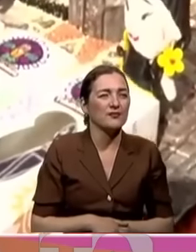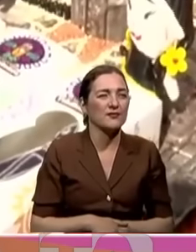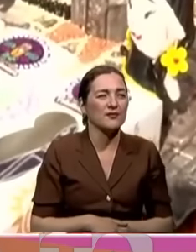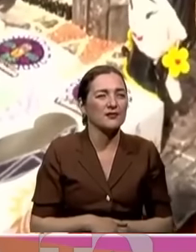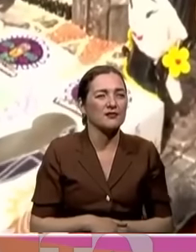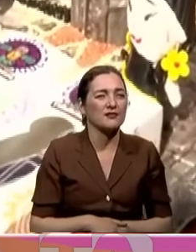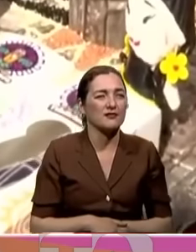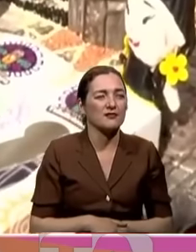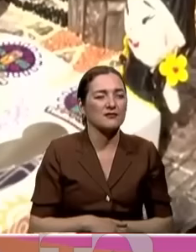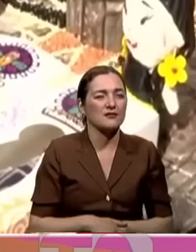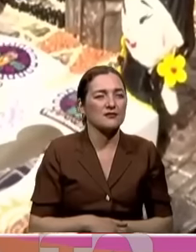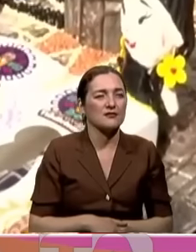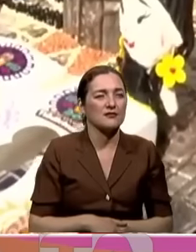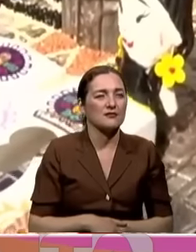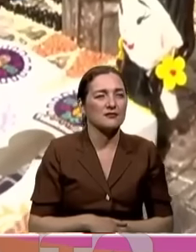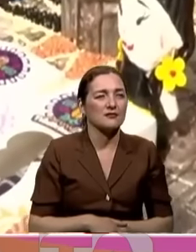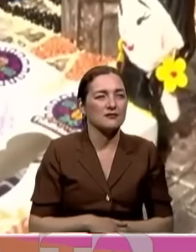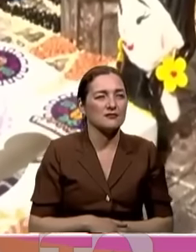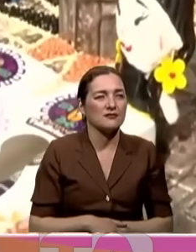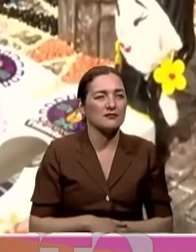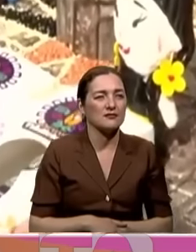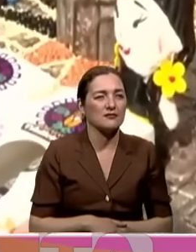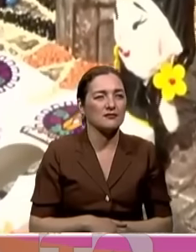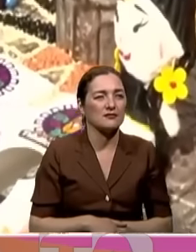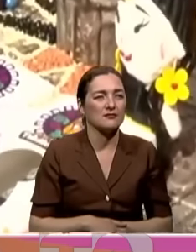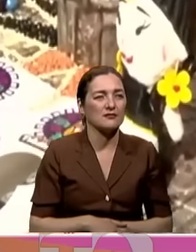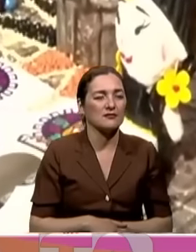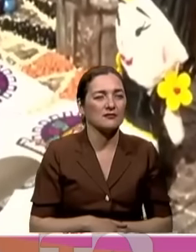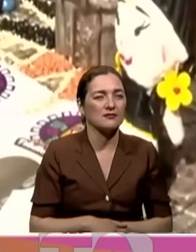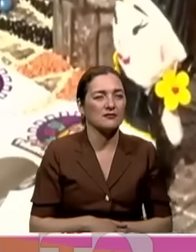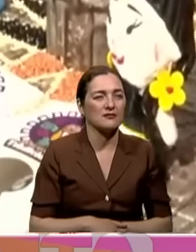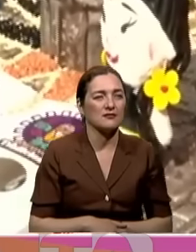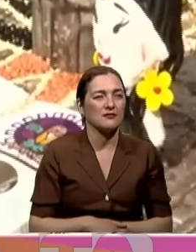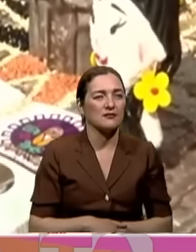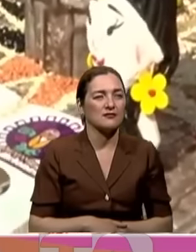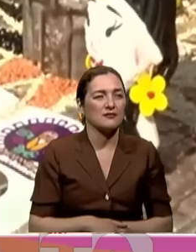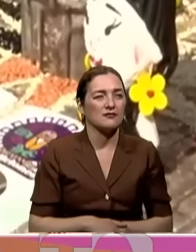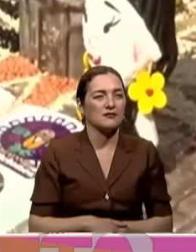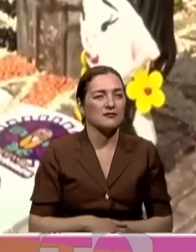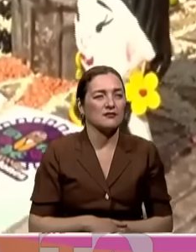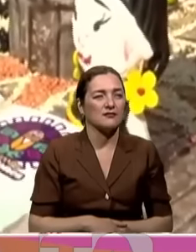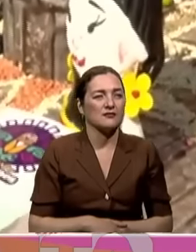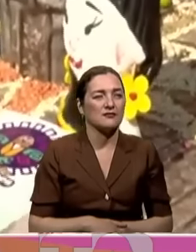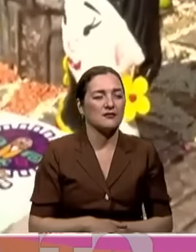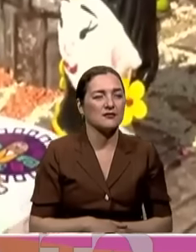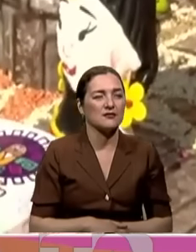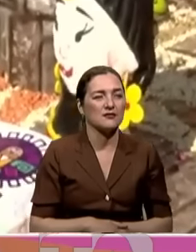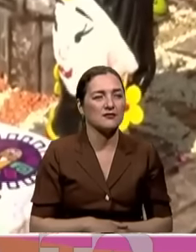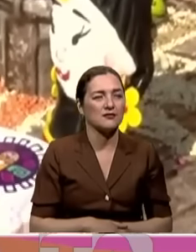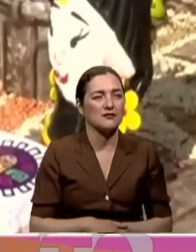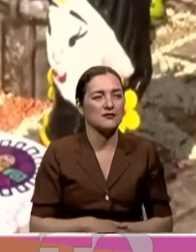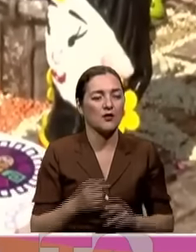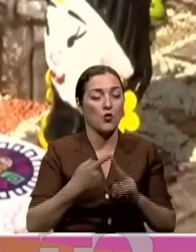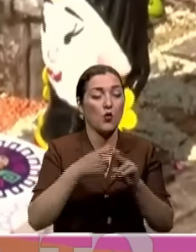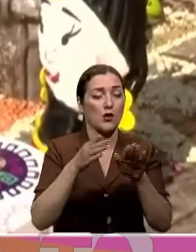constaten también ya cómo se ha presentado esta guagua de pan. Vamos a iniciar ya con la degustación por parte de los